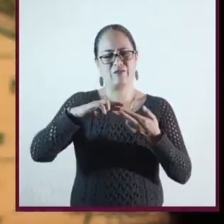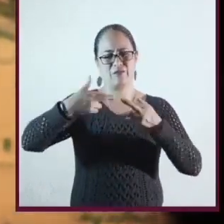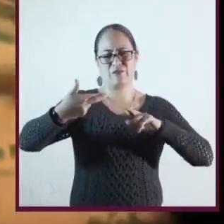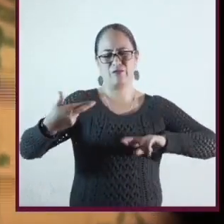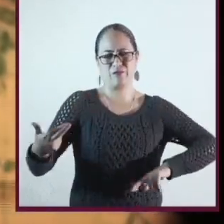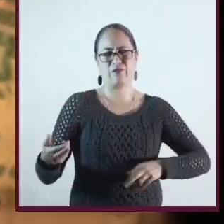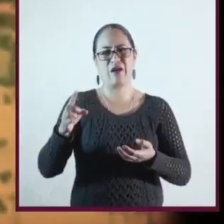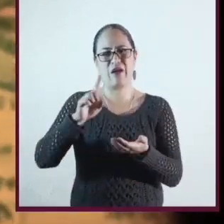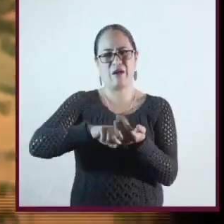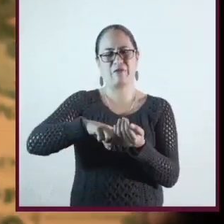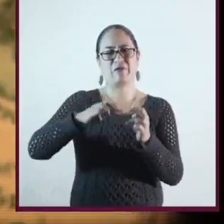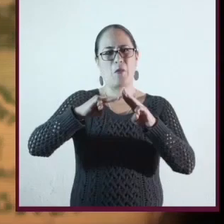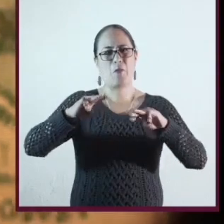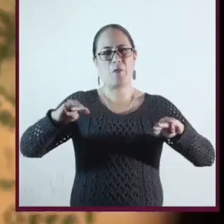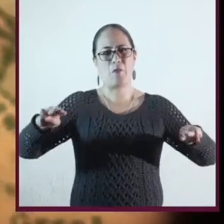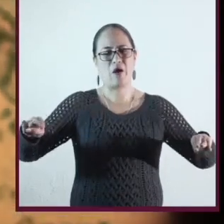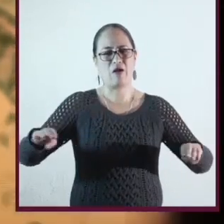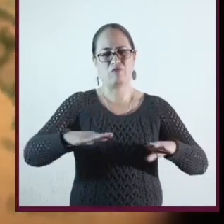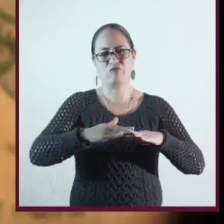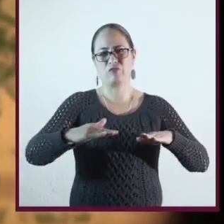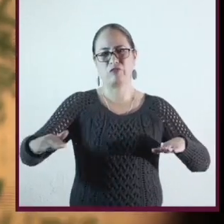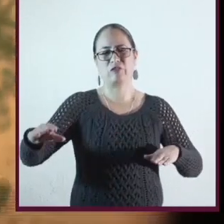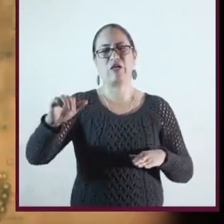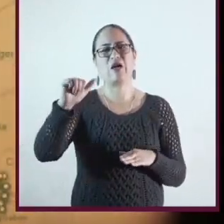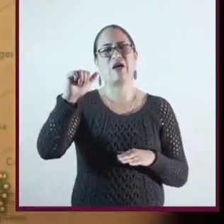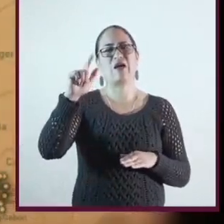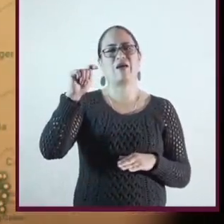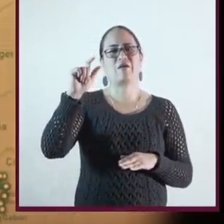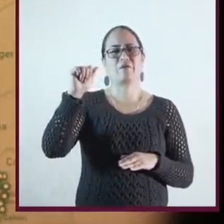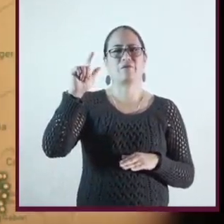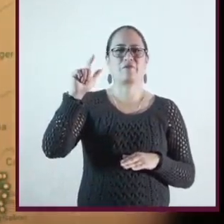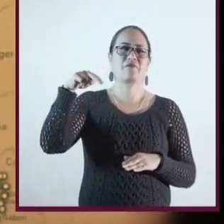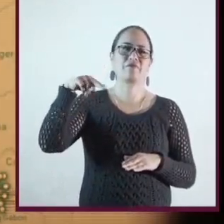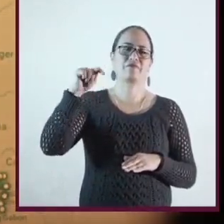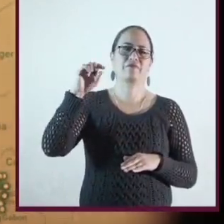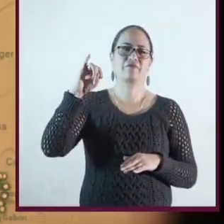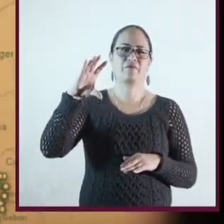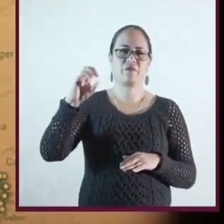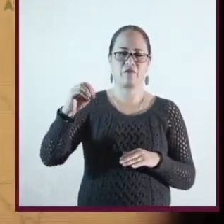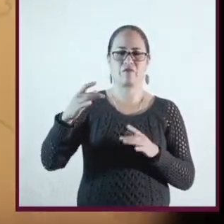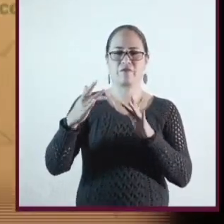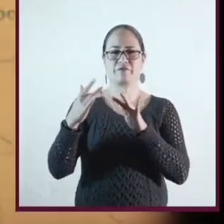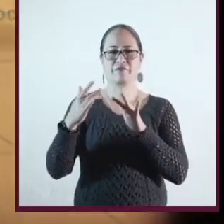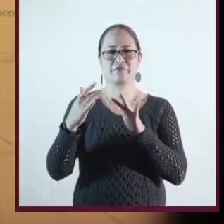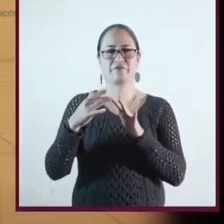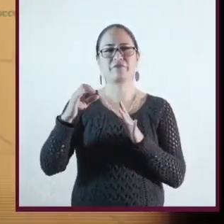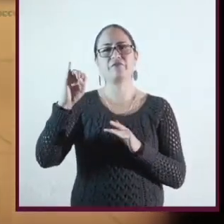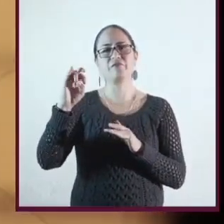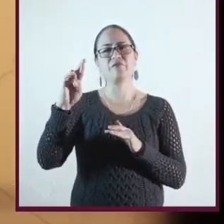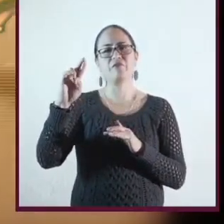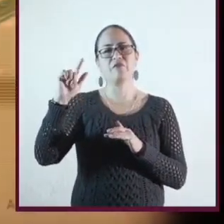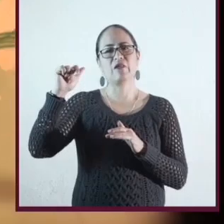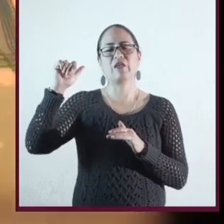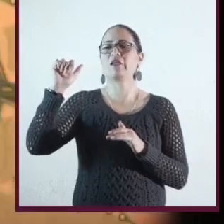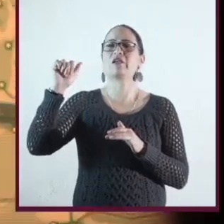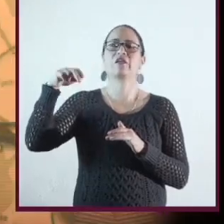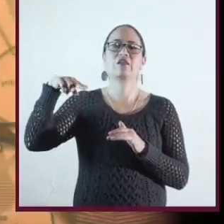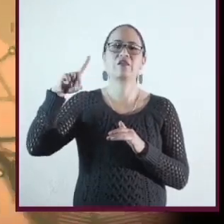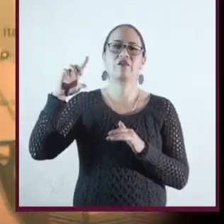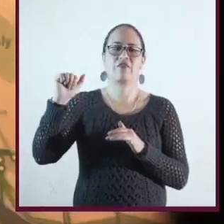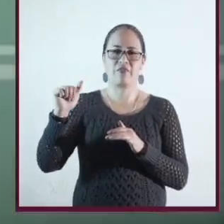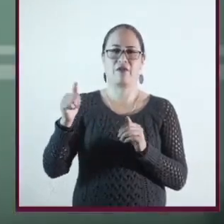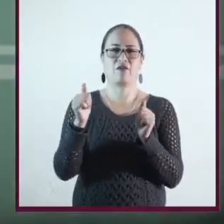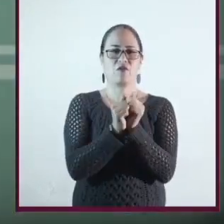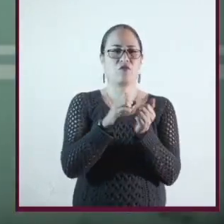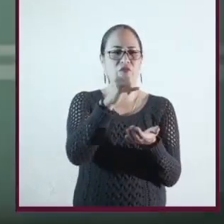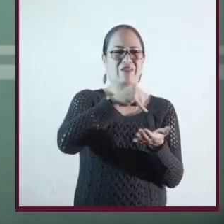había sido tendido en el fondo del Océano Atlántico y unía a Irlanda con la isla de Terranova en Canadá. Fue hasta este